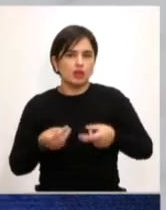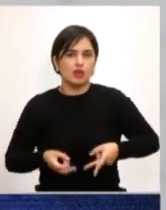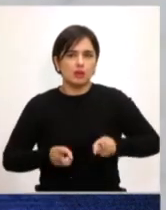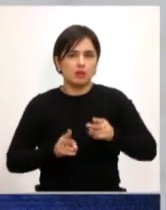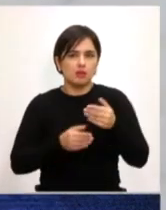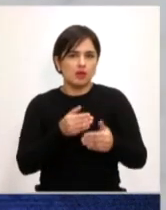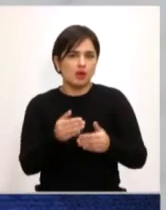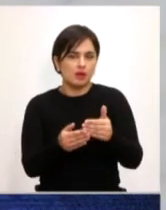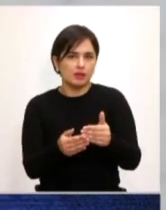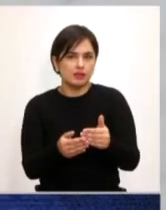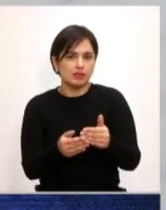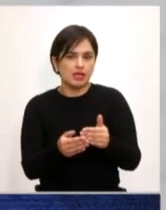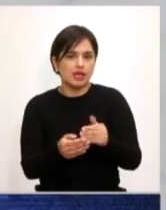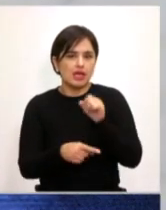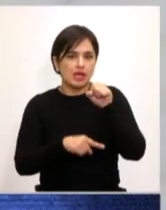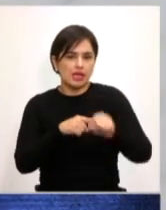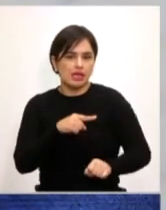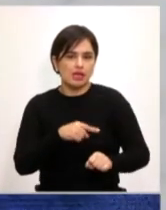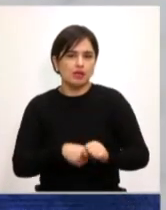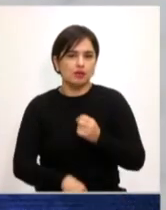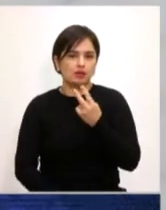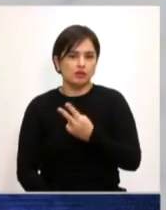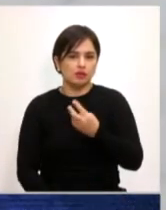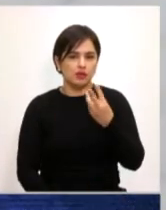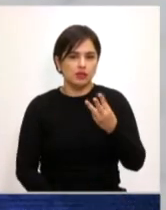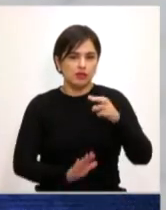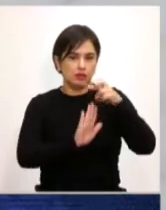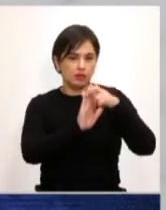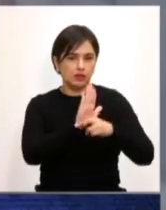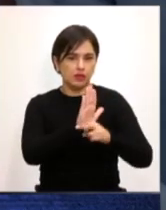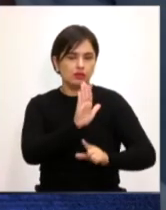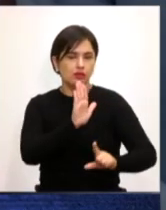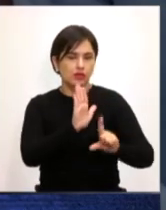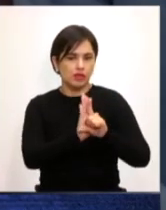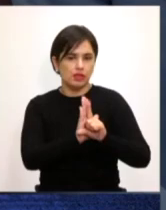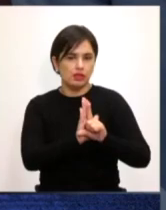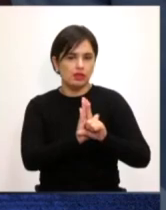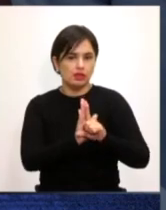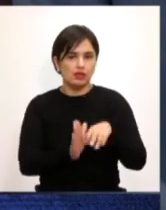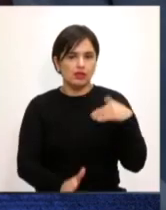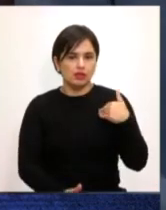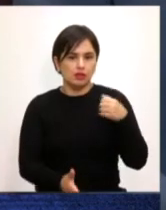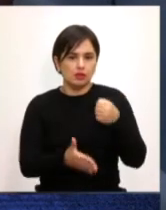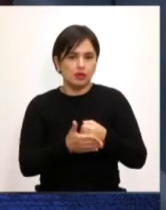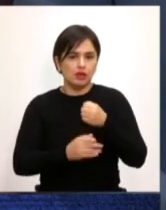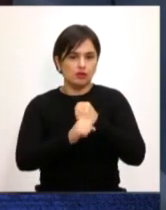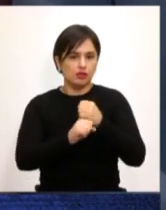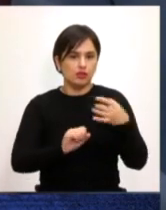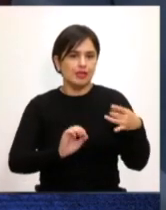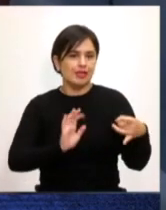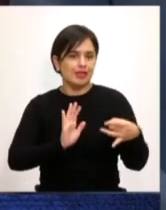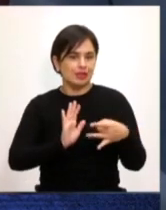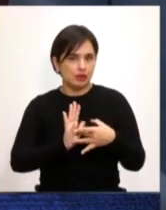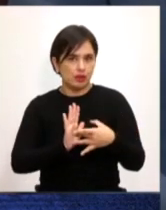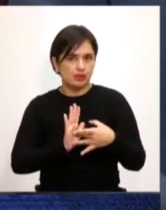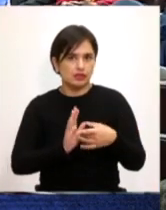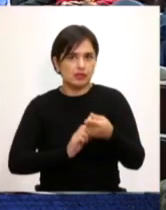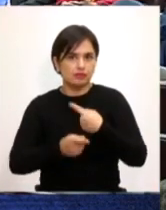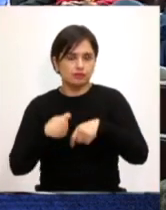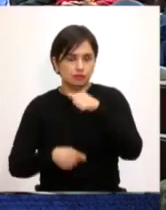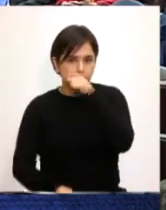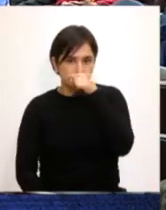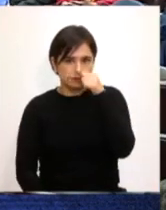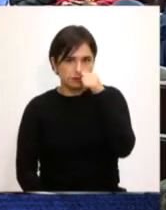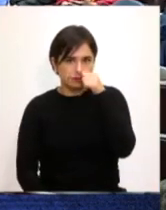avanzar en el despacho de 23 proyectos de ley fundamentales para el combate a la delincuencia, el narcotráfico y el